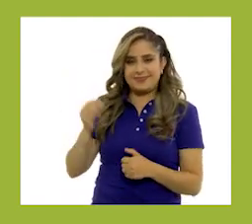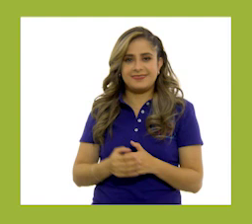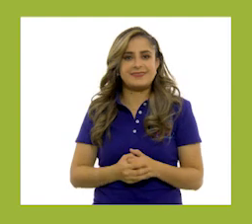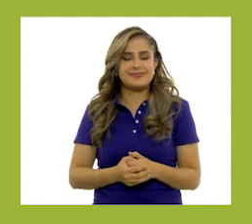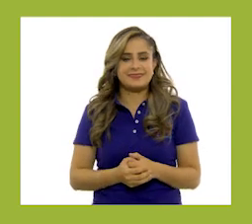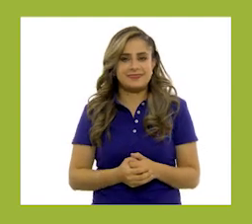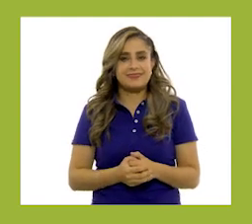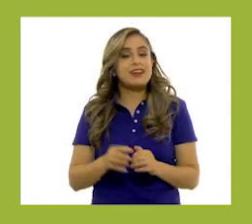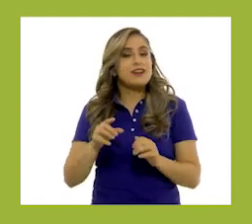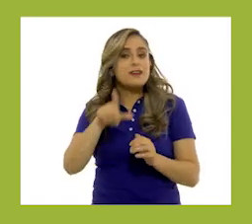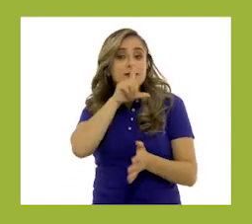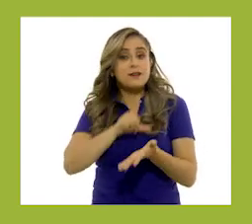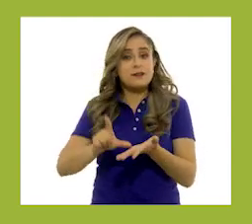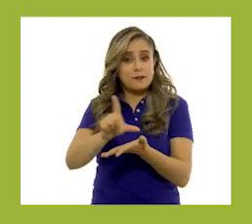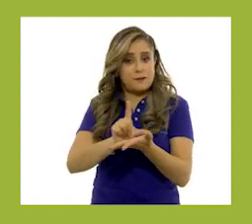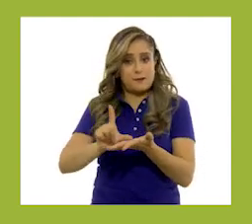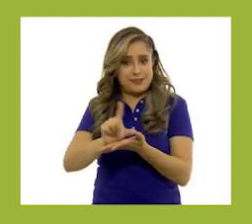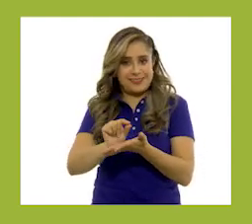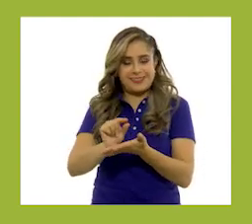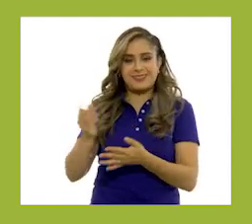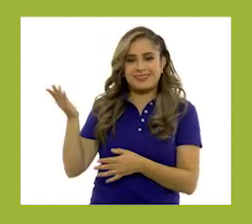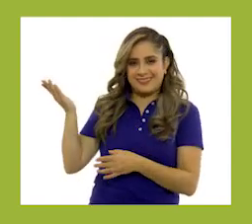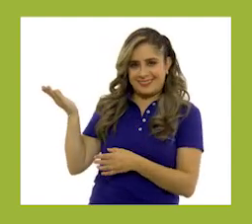@CEPMX, Twitter